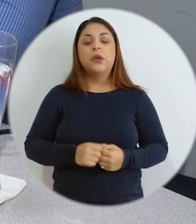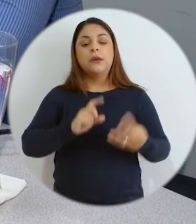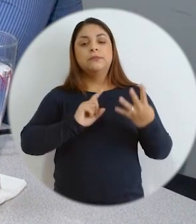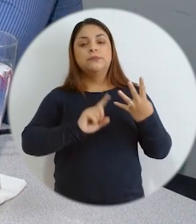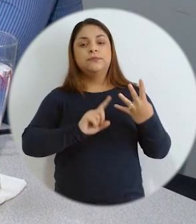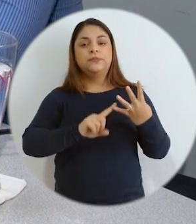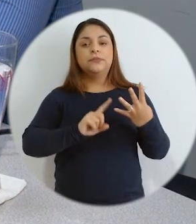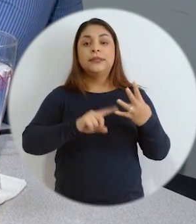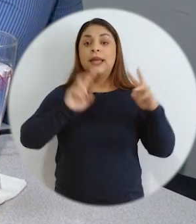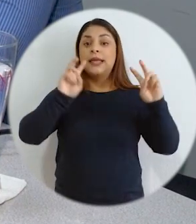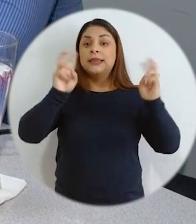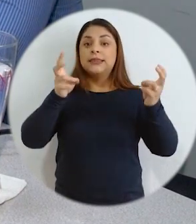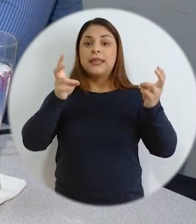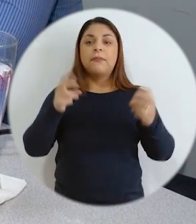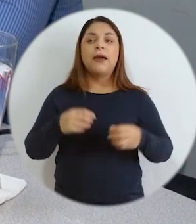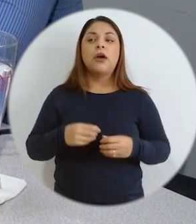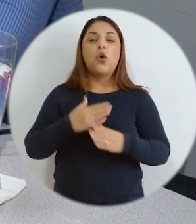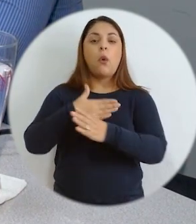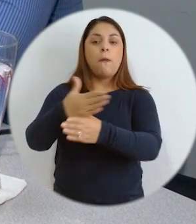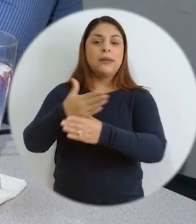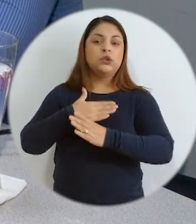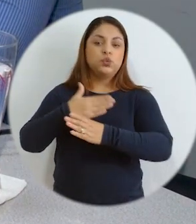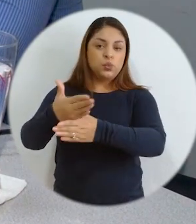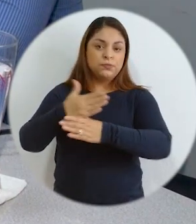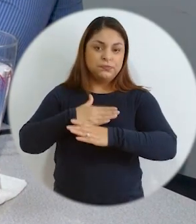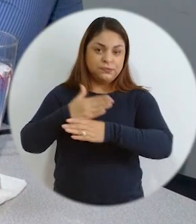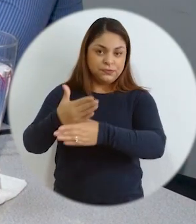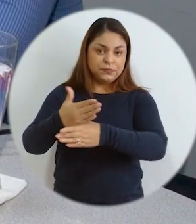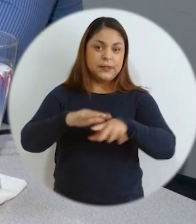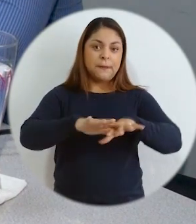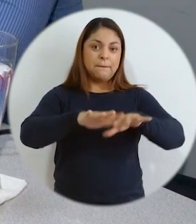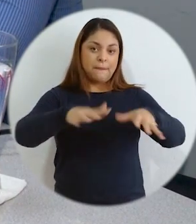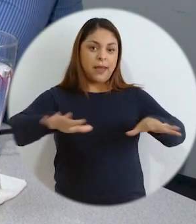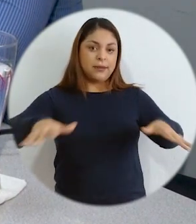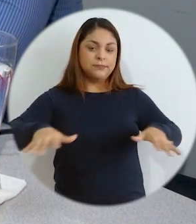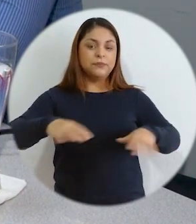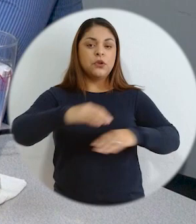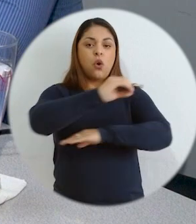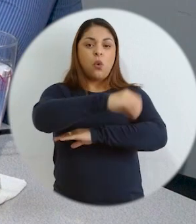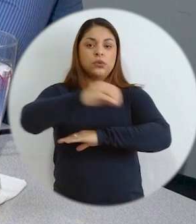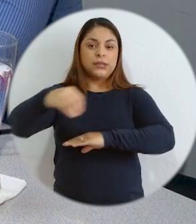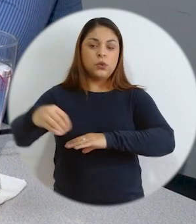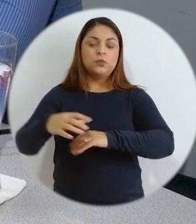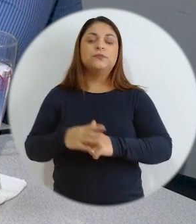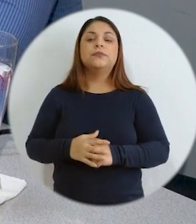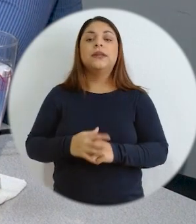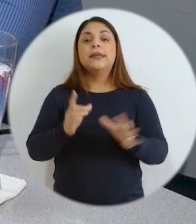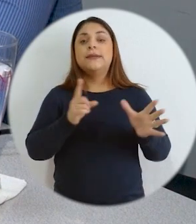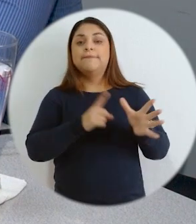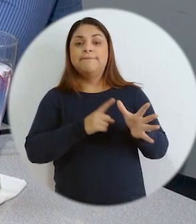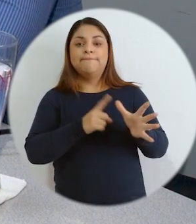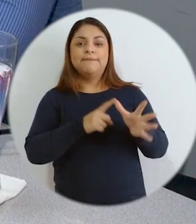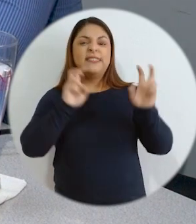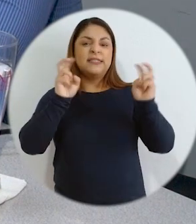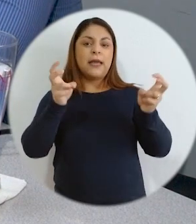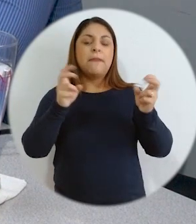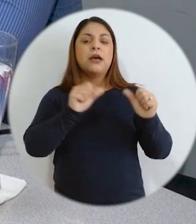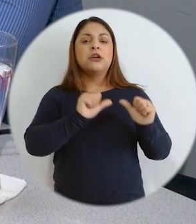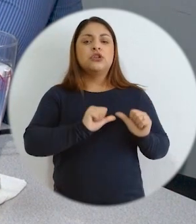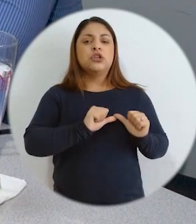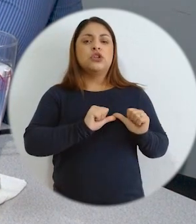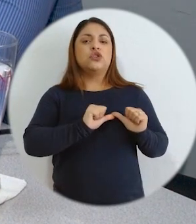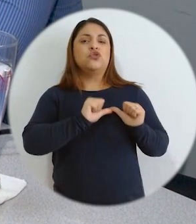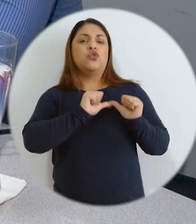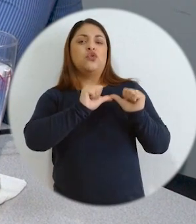controversial. Luego tenemos el tópico de la cooperación en los mares y el océano y